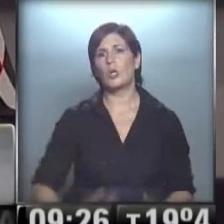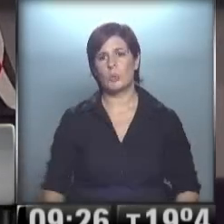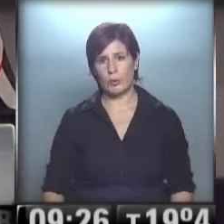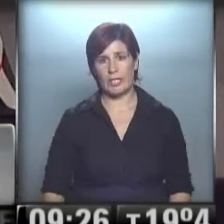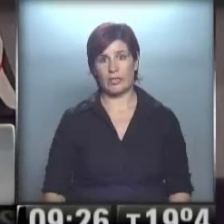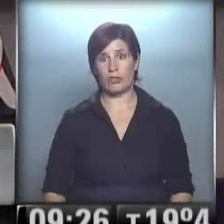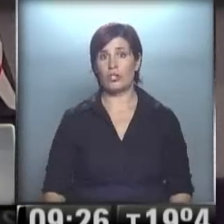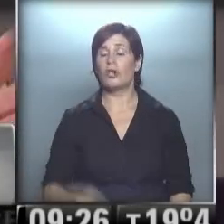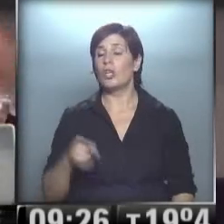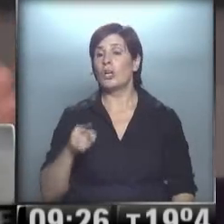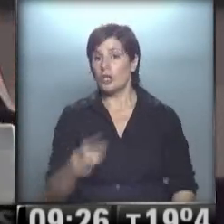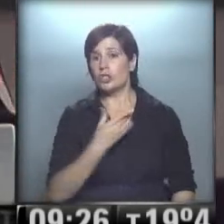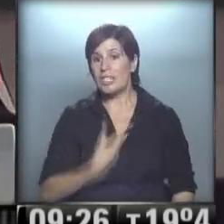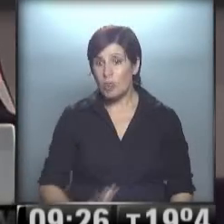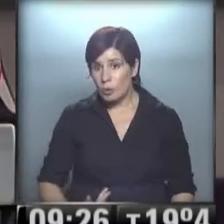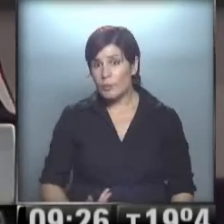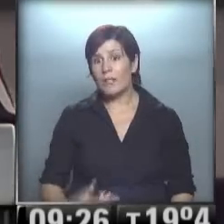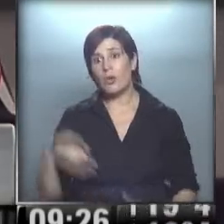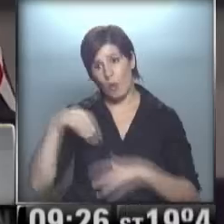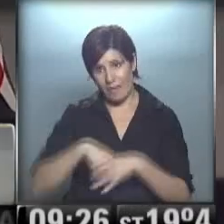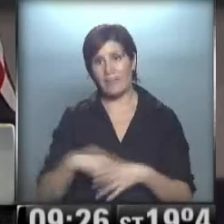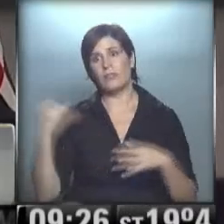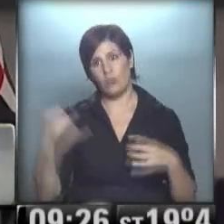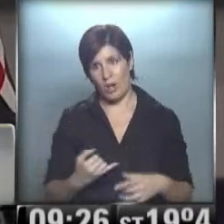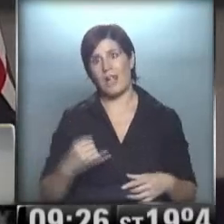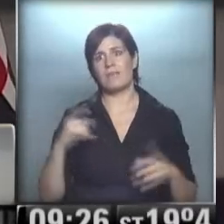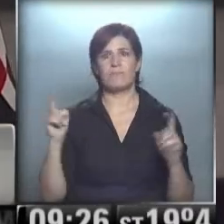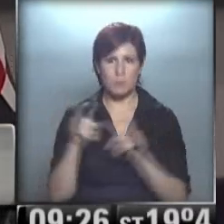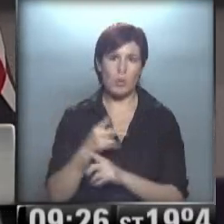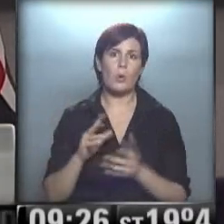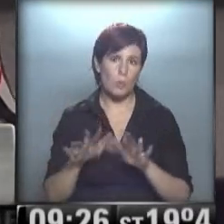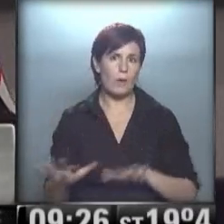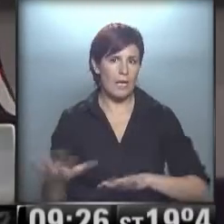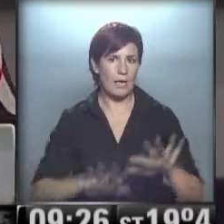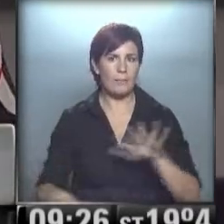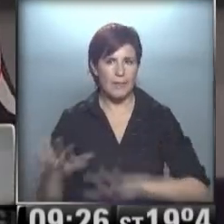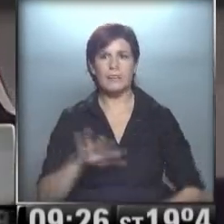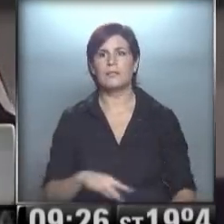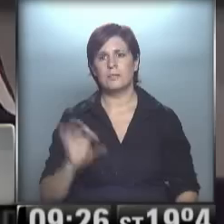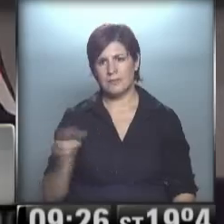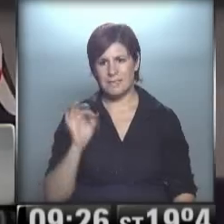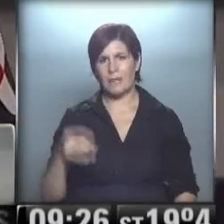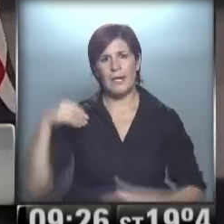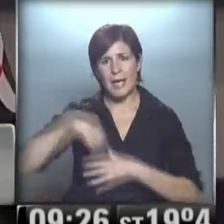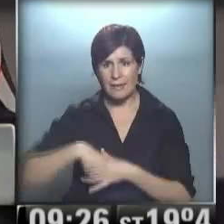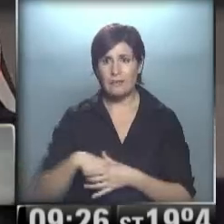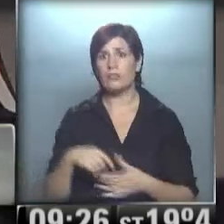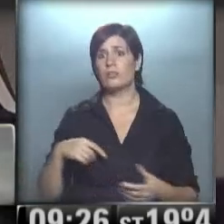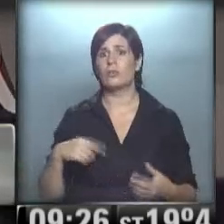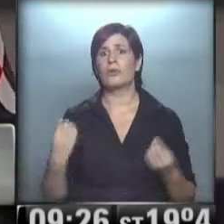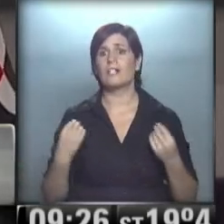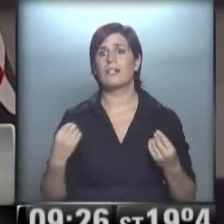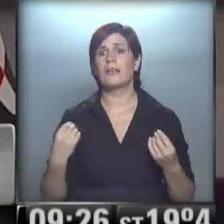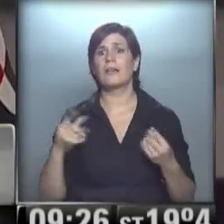estos golpes tienen un factor interno y un factor externo internamente todo empezó con una firma que no se